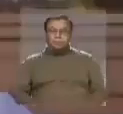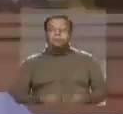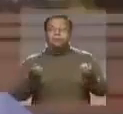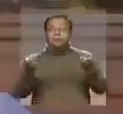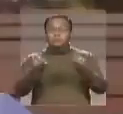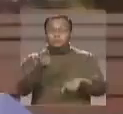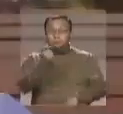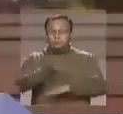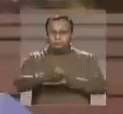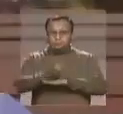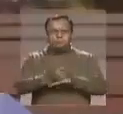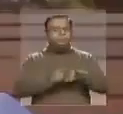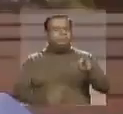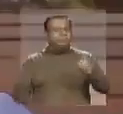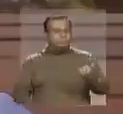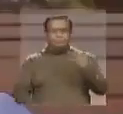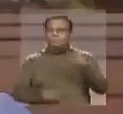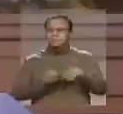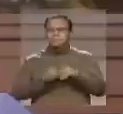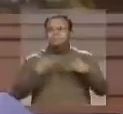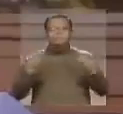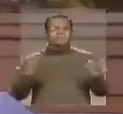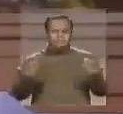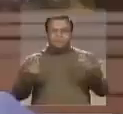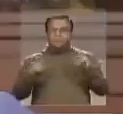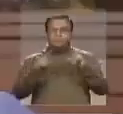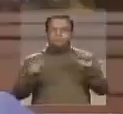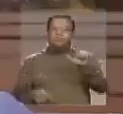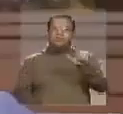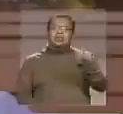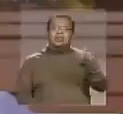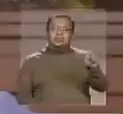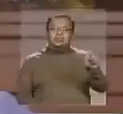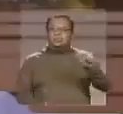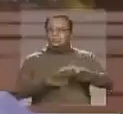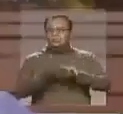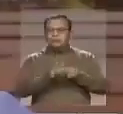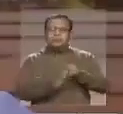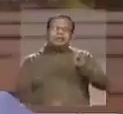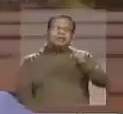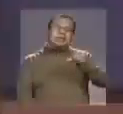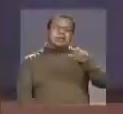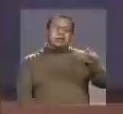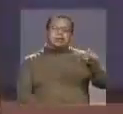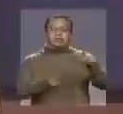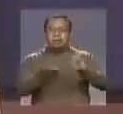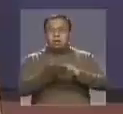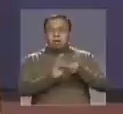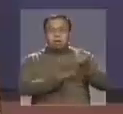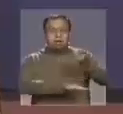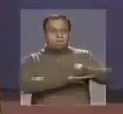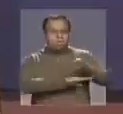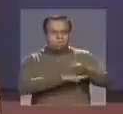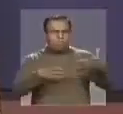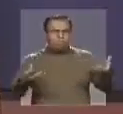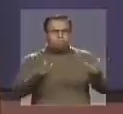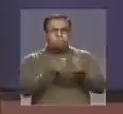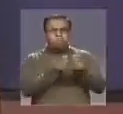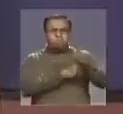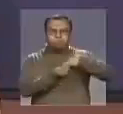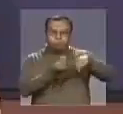es abogada, ¿verdad? Sí, señor. ¿Y qué es Lex? ¿A qué se dedica? ILEX es una organización de abogadas